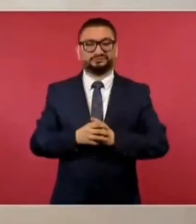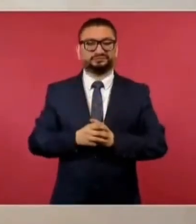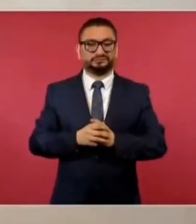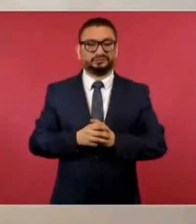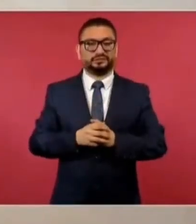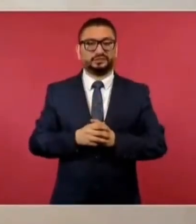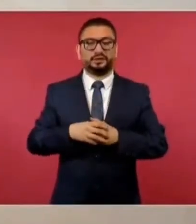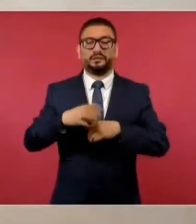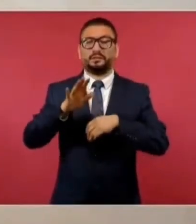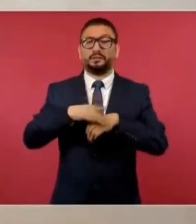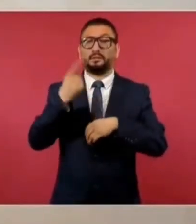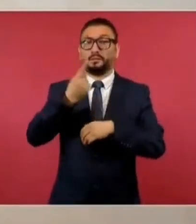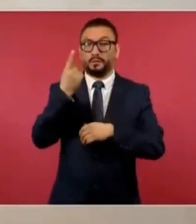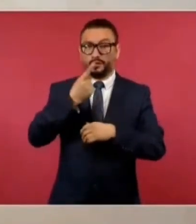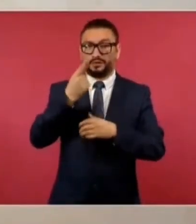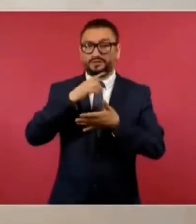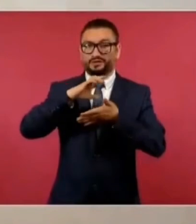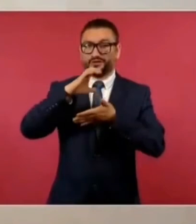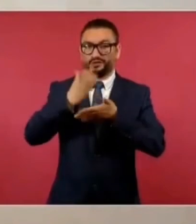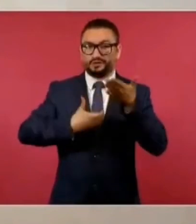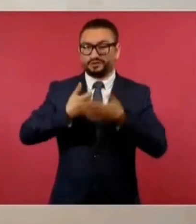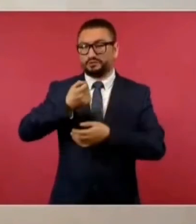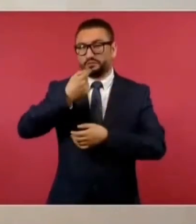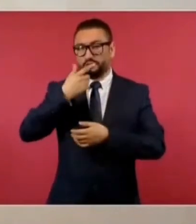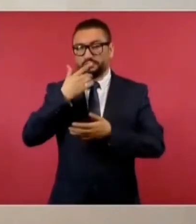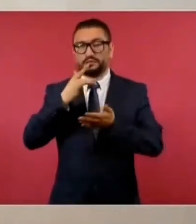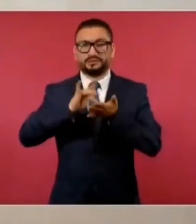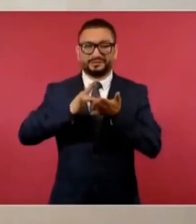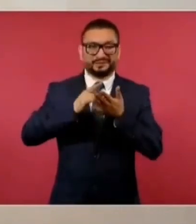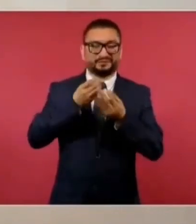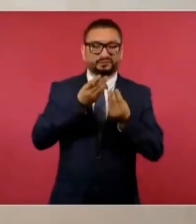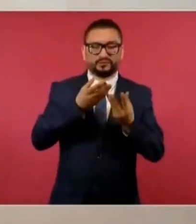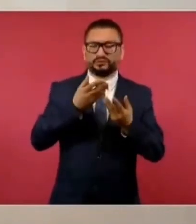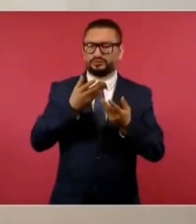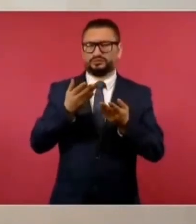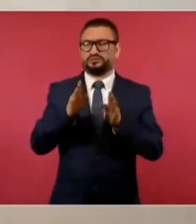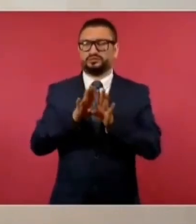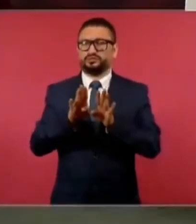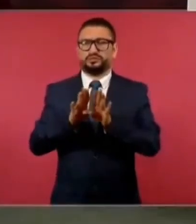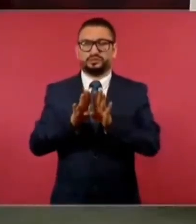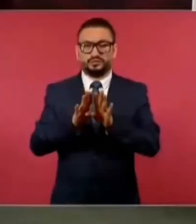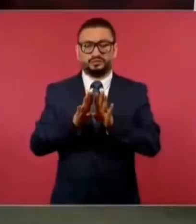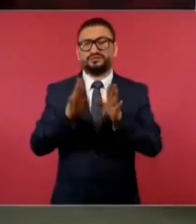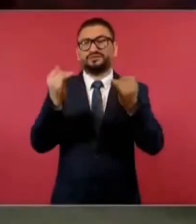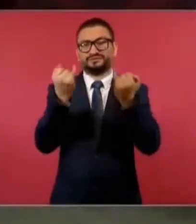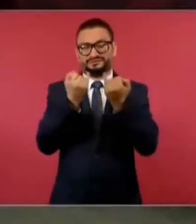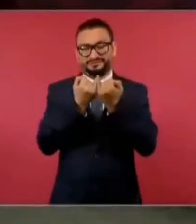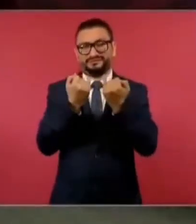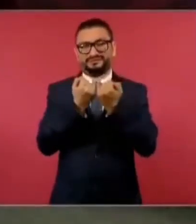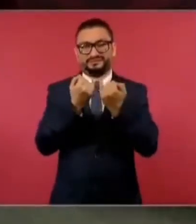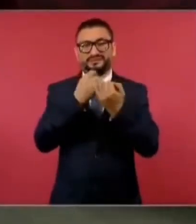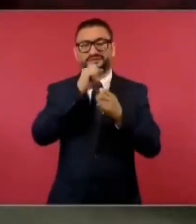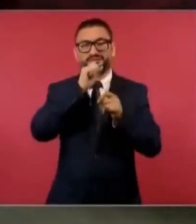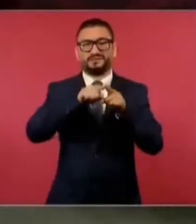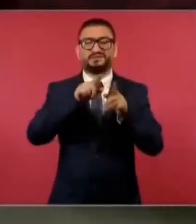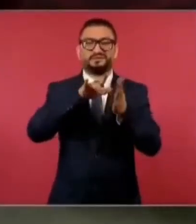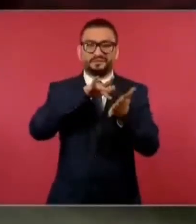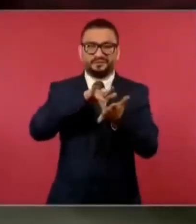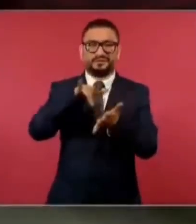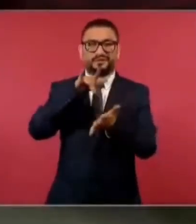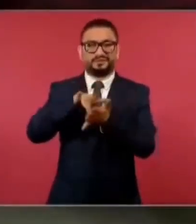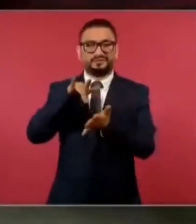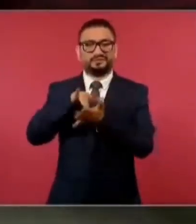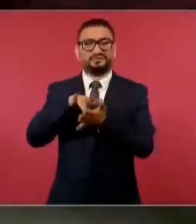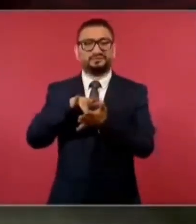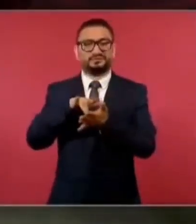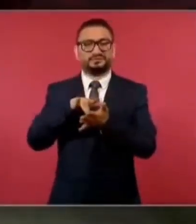porque si tenían contratos de medicamentos, pues también incluía el apoyo